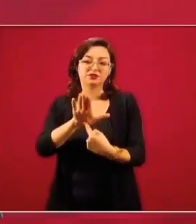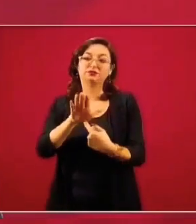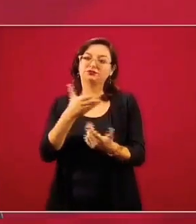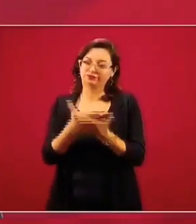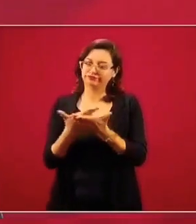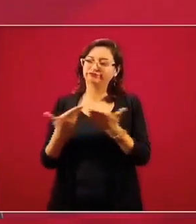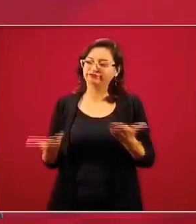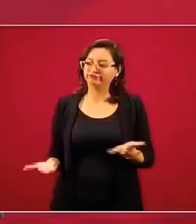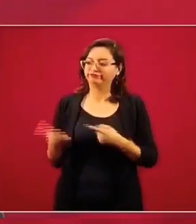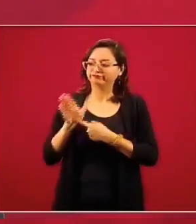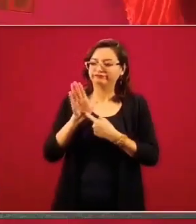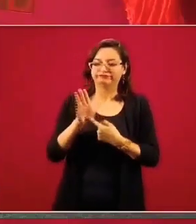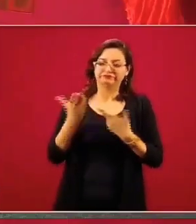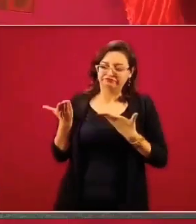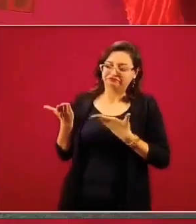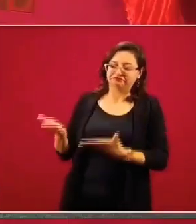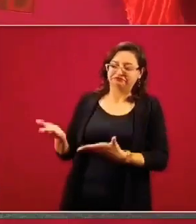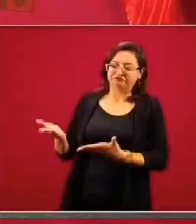pero sí es un buen ejemplo.